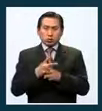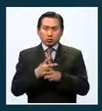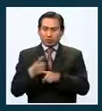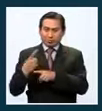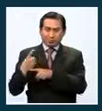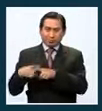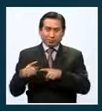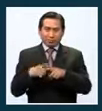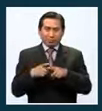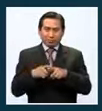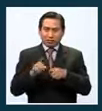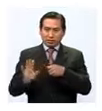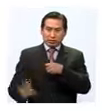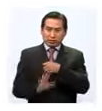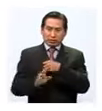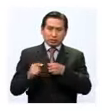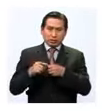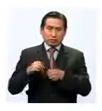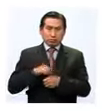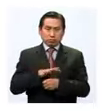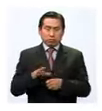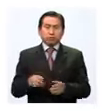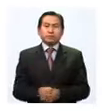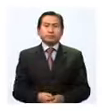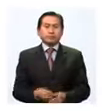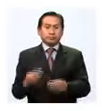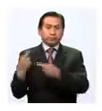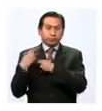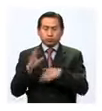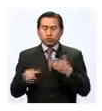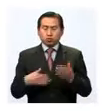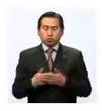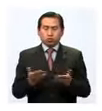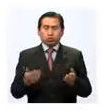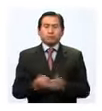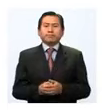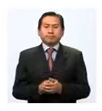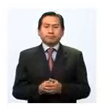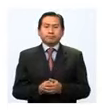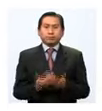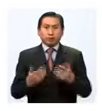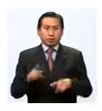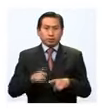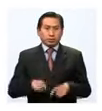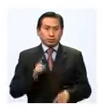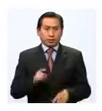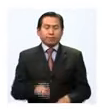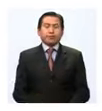prevención contra el coronavirus. La responsabilidad es de todos. Ahora